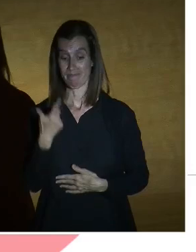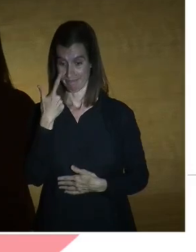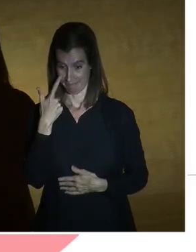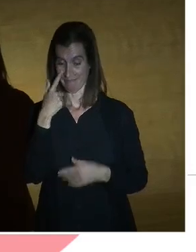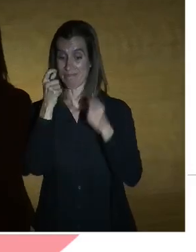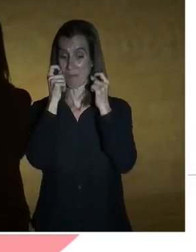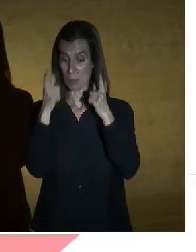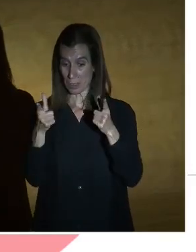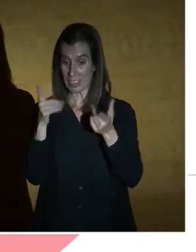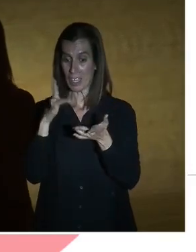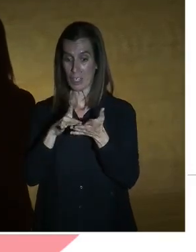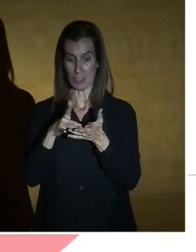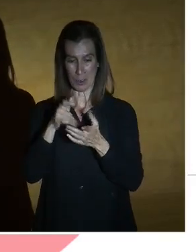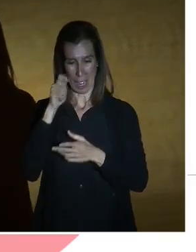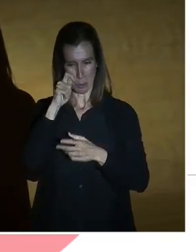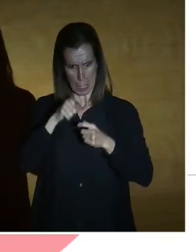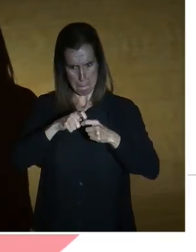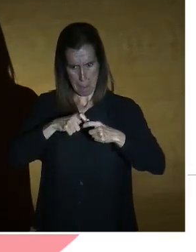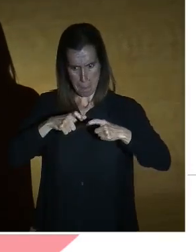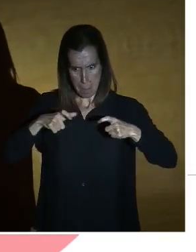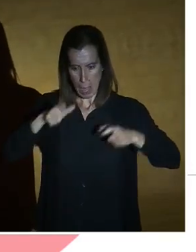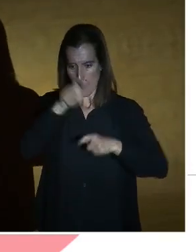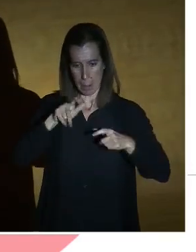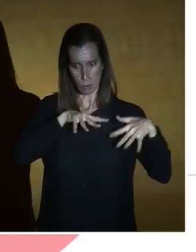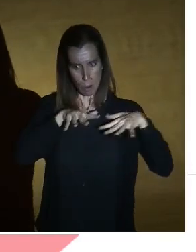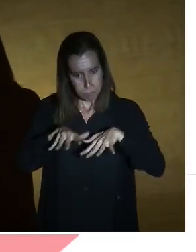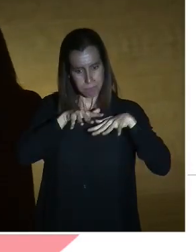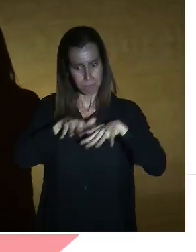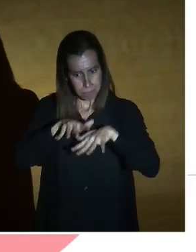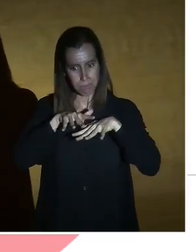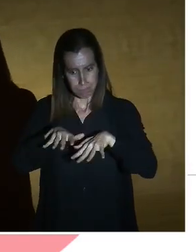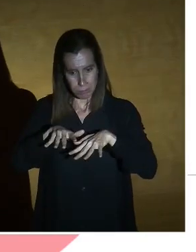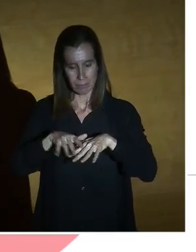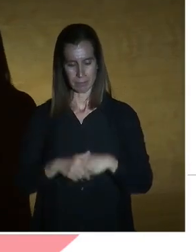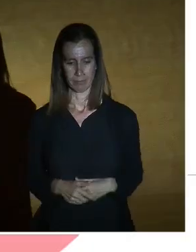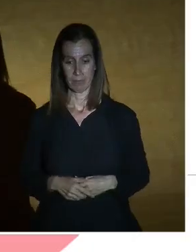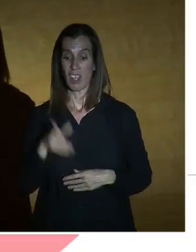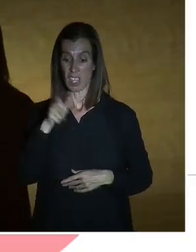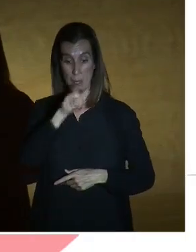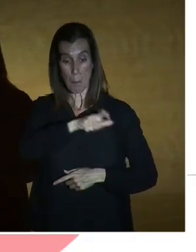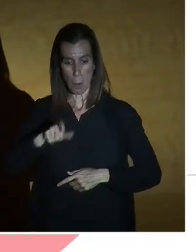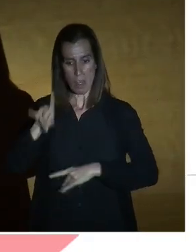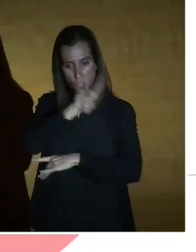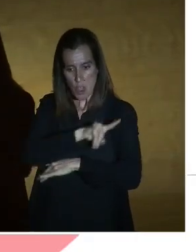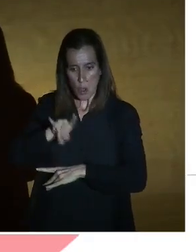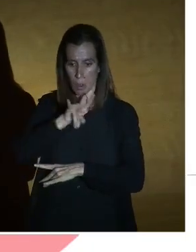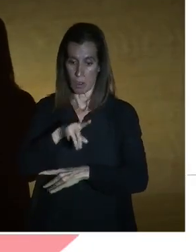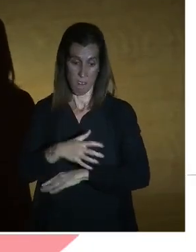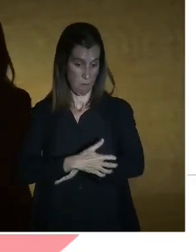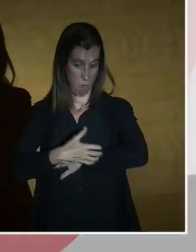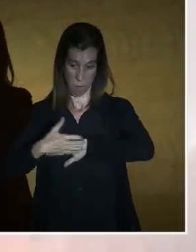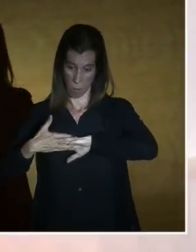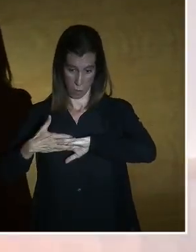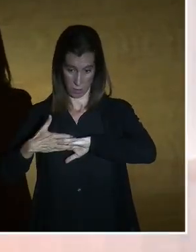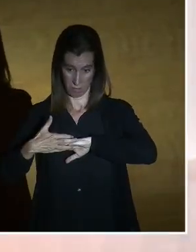que, a pesar de que aumentan esas cifras de turistas, de personas que se instalan, nómadas digitales, la población canaria cada vez es más pobre.